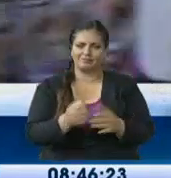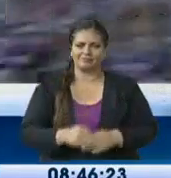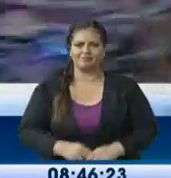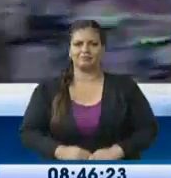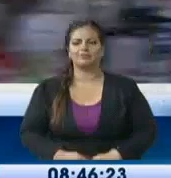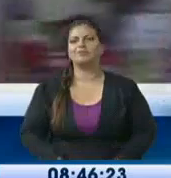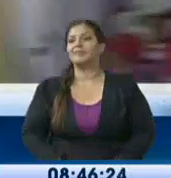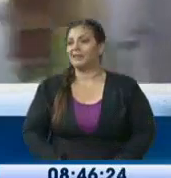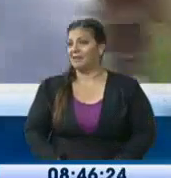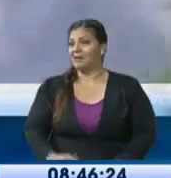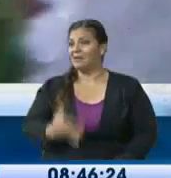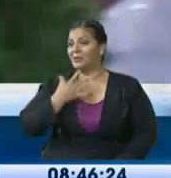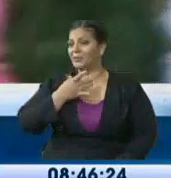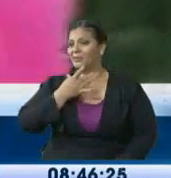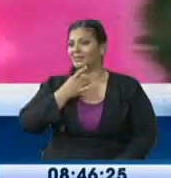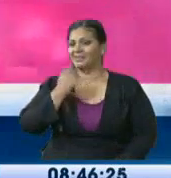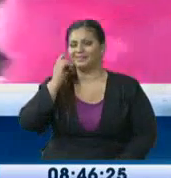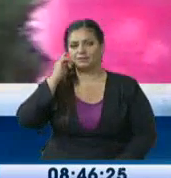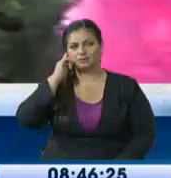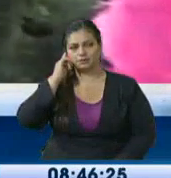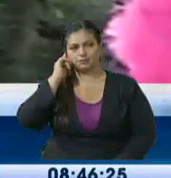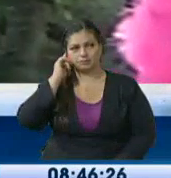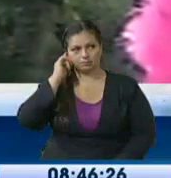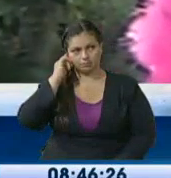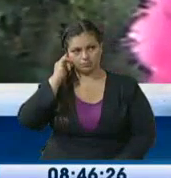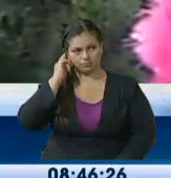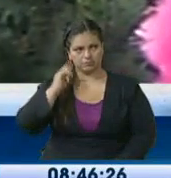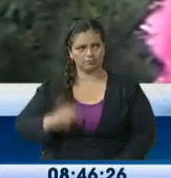encanta la yapa. Esto me ha llamado la atención, ¿ah?